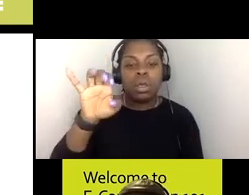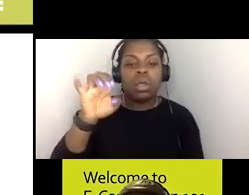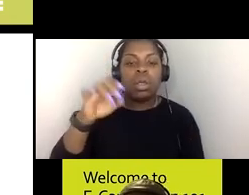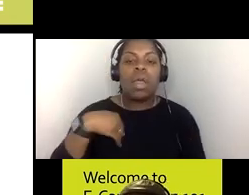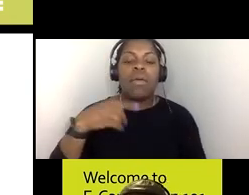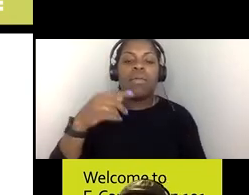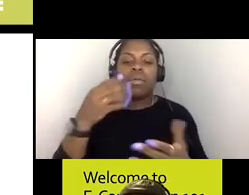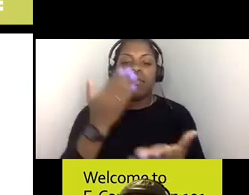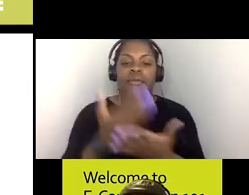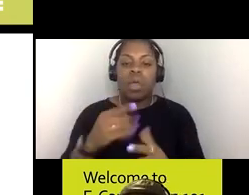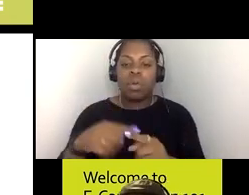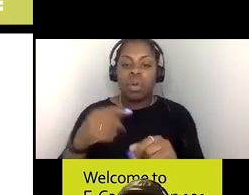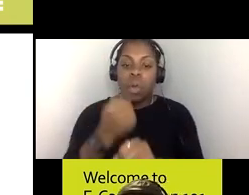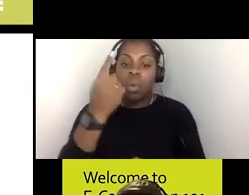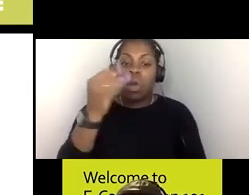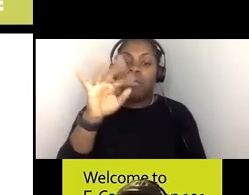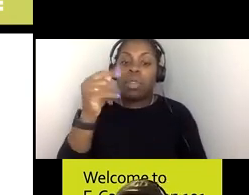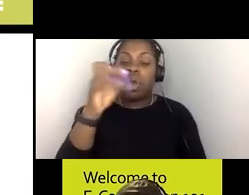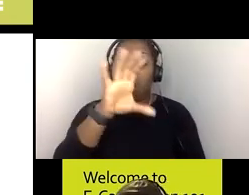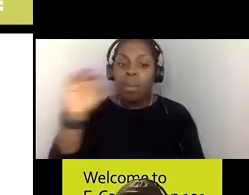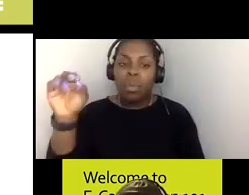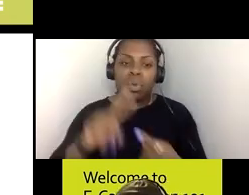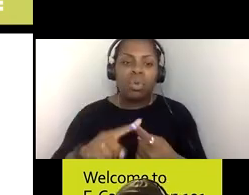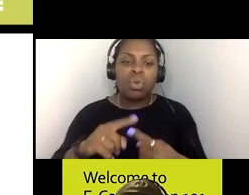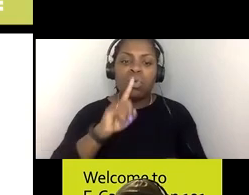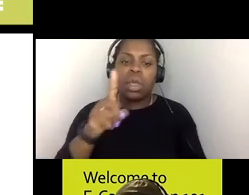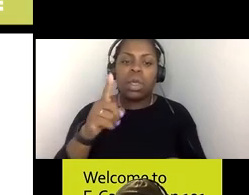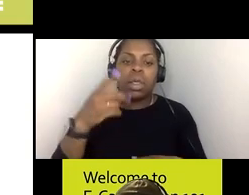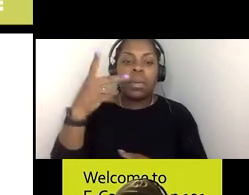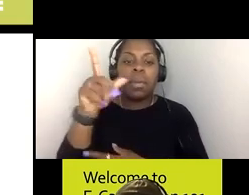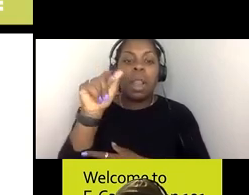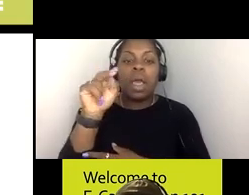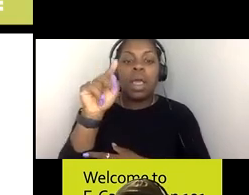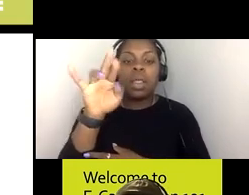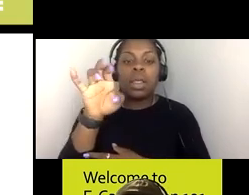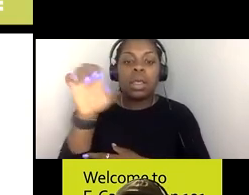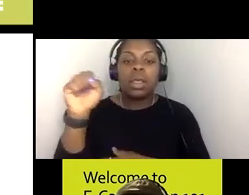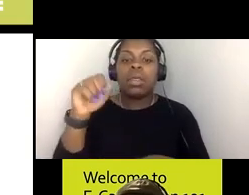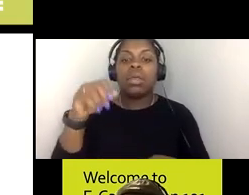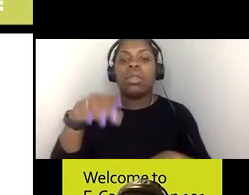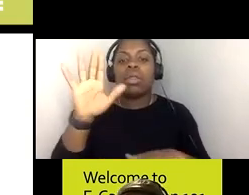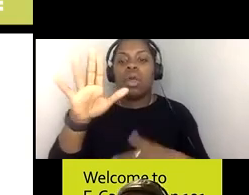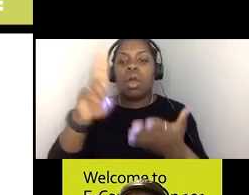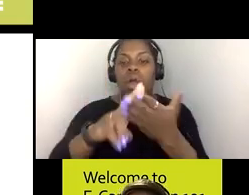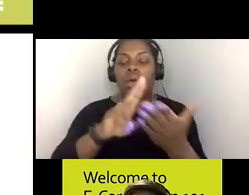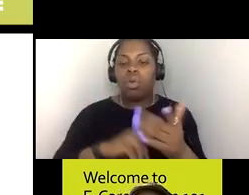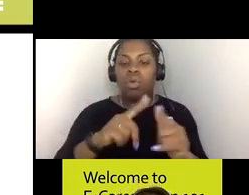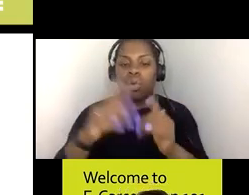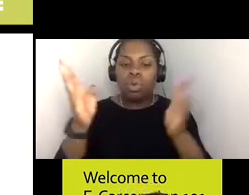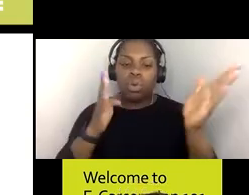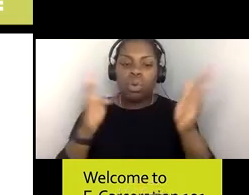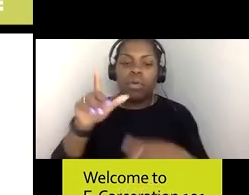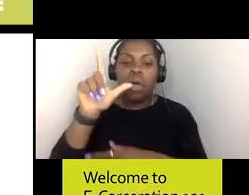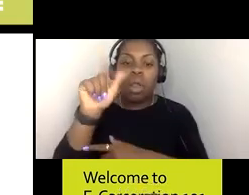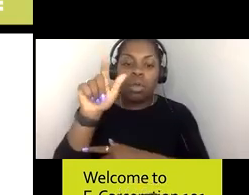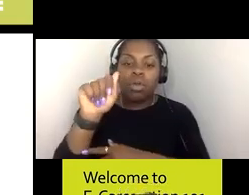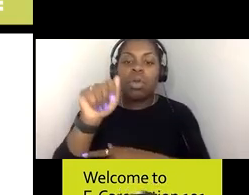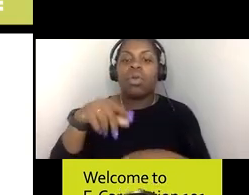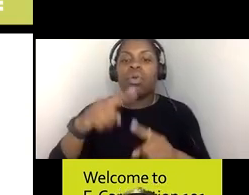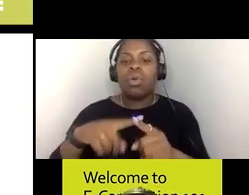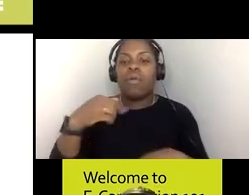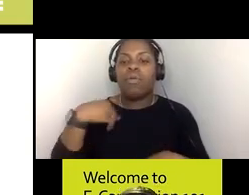una de las compañías clave es Palantir, que eliminaran el contrato que tenía con Los